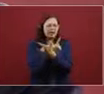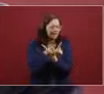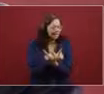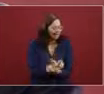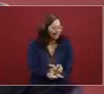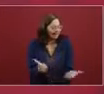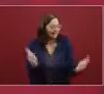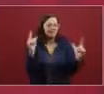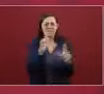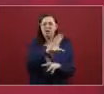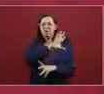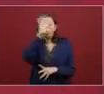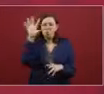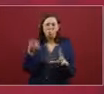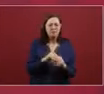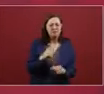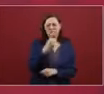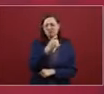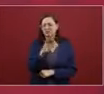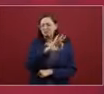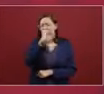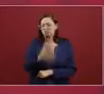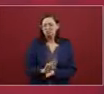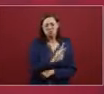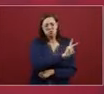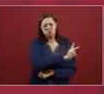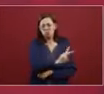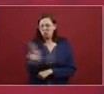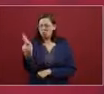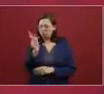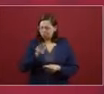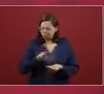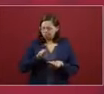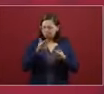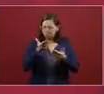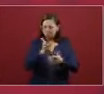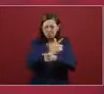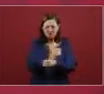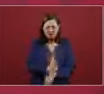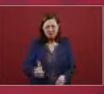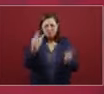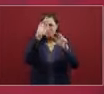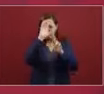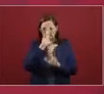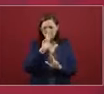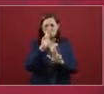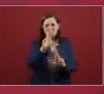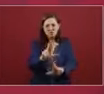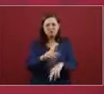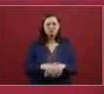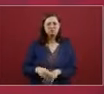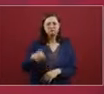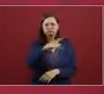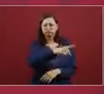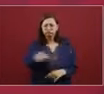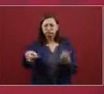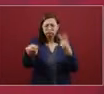completa, a todos, respeto. Aquí pueden venir a expresarse